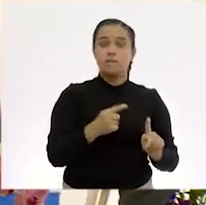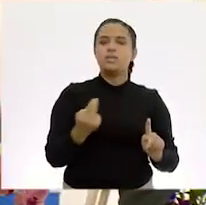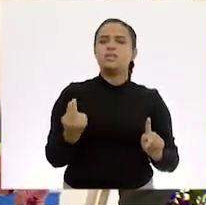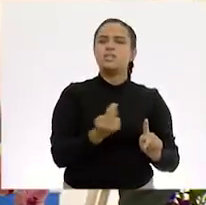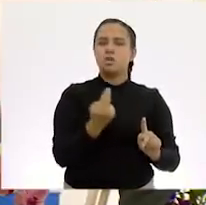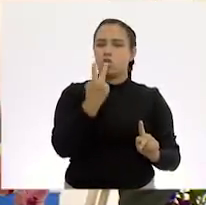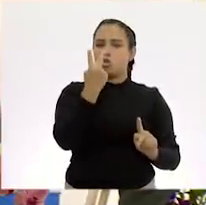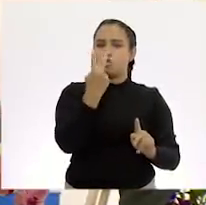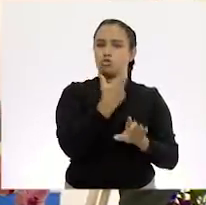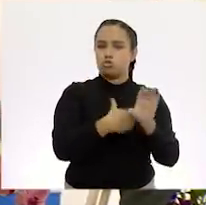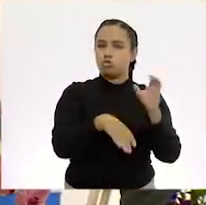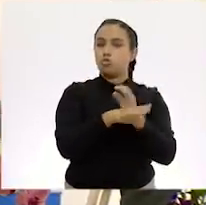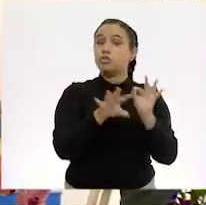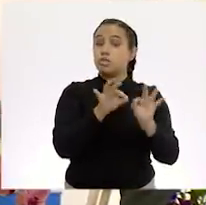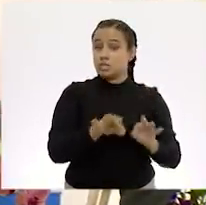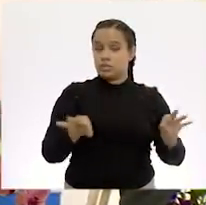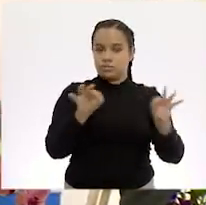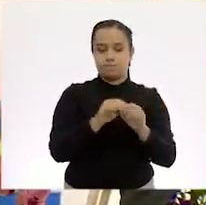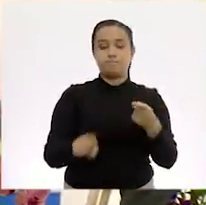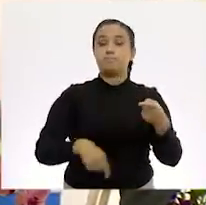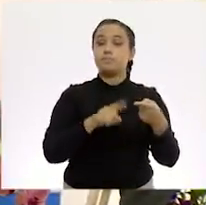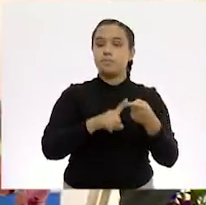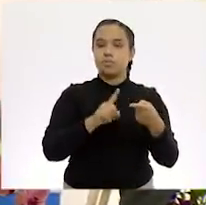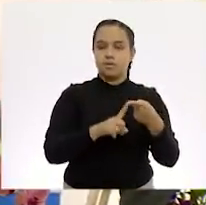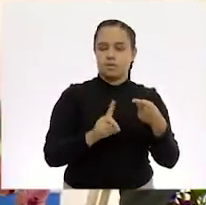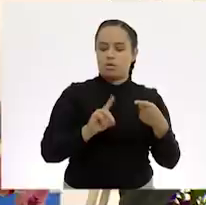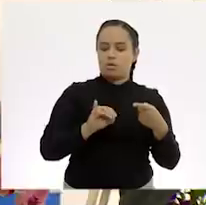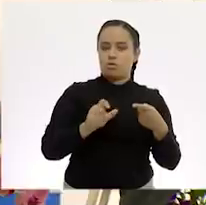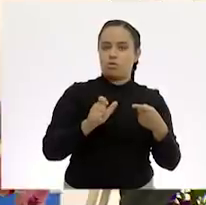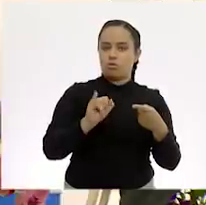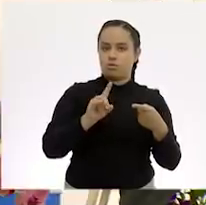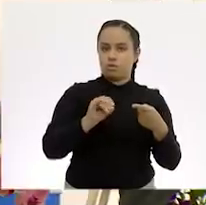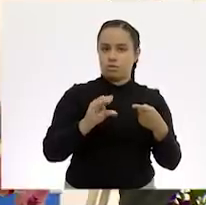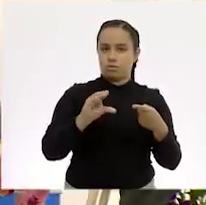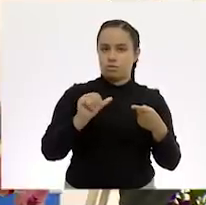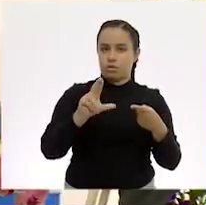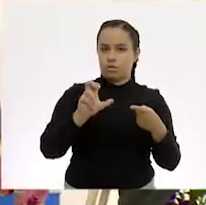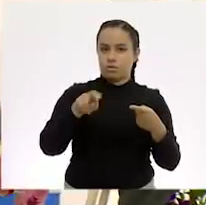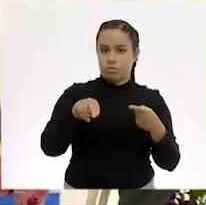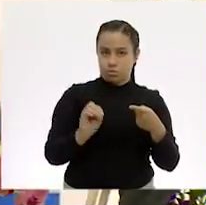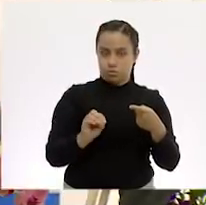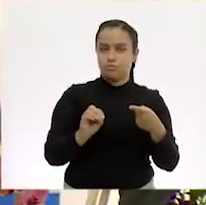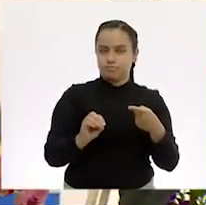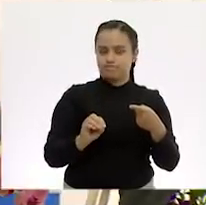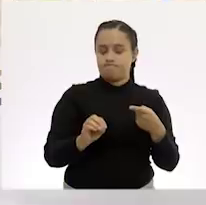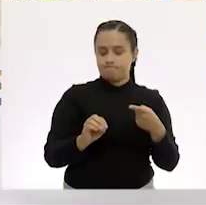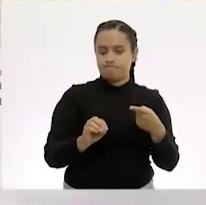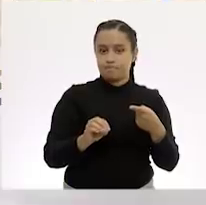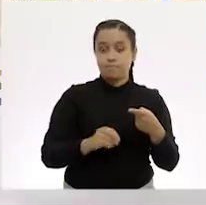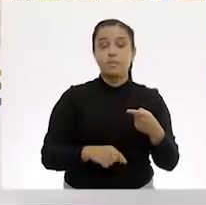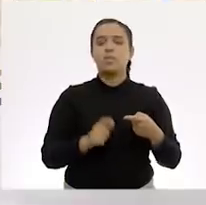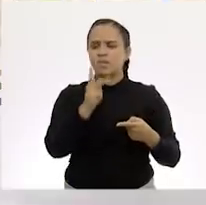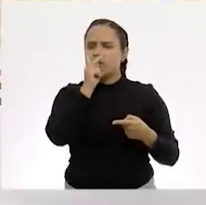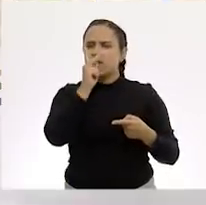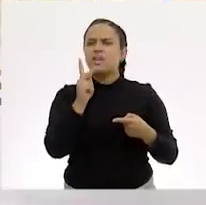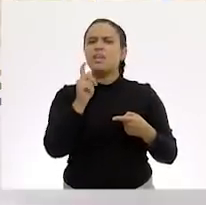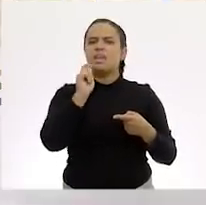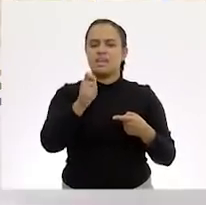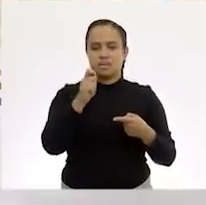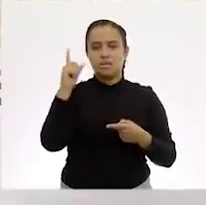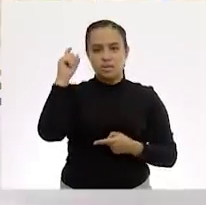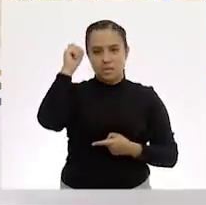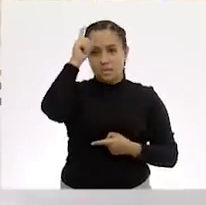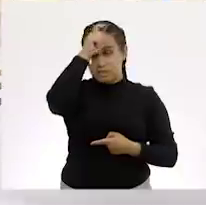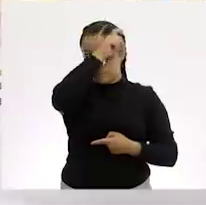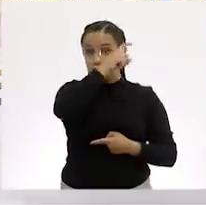necesitan dos cosas muy importantes. Primero, dióxido de carbono. Sí, dióxido de carbono. La palabra es un poquito